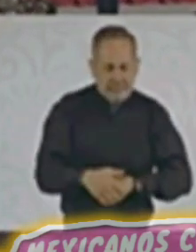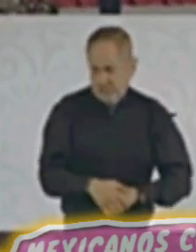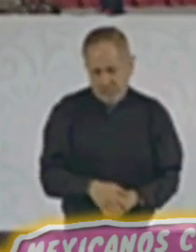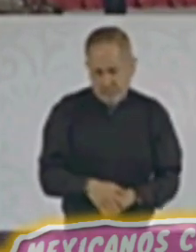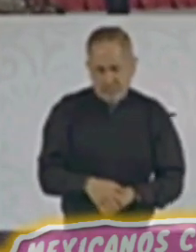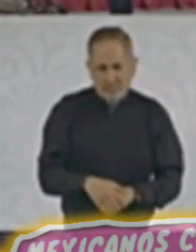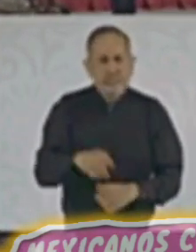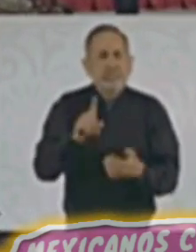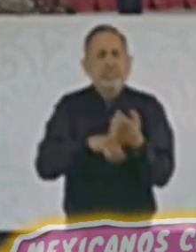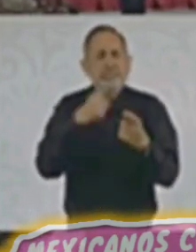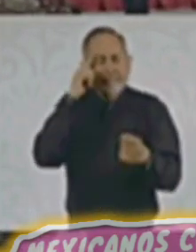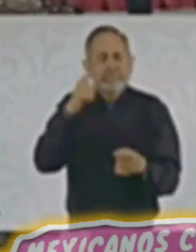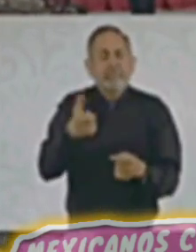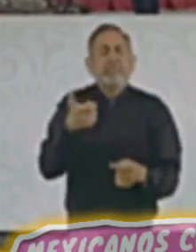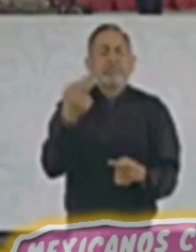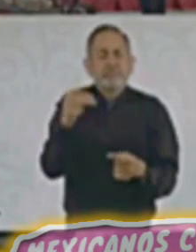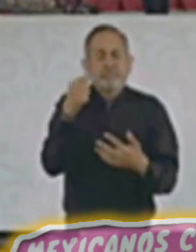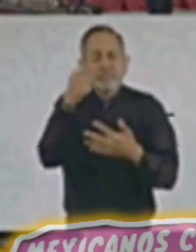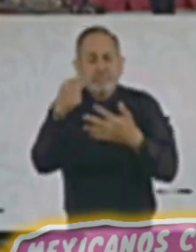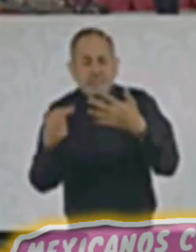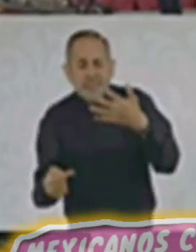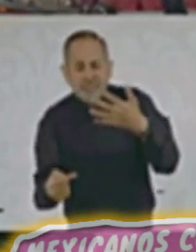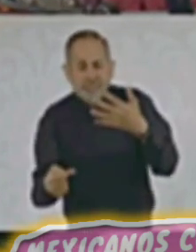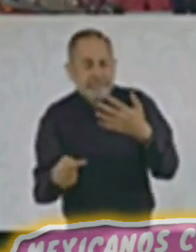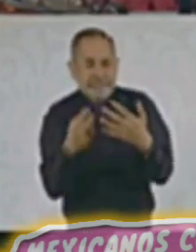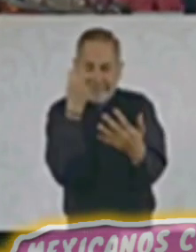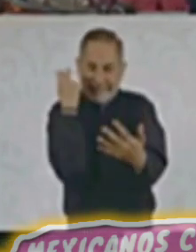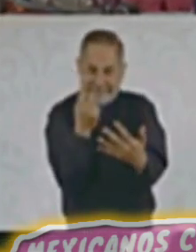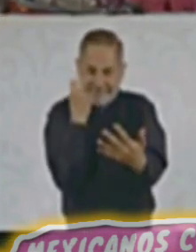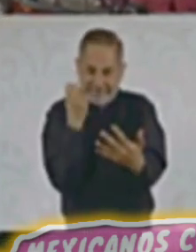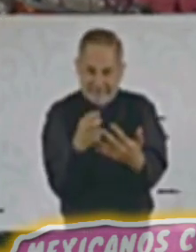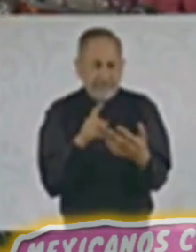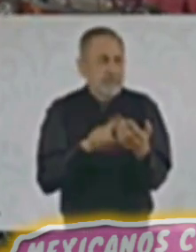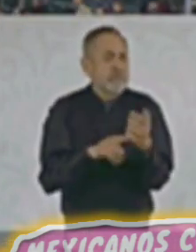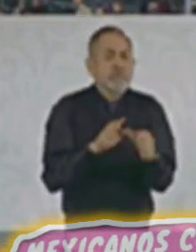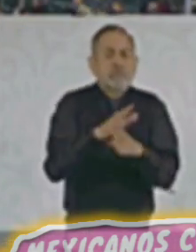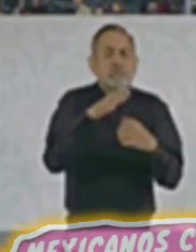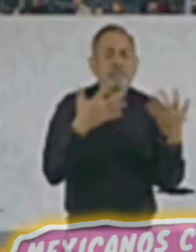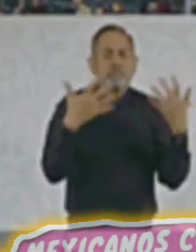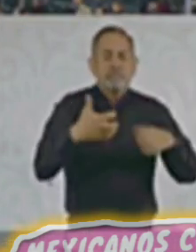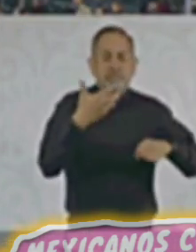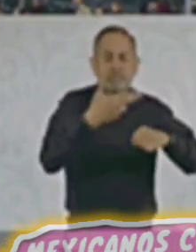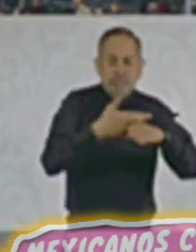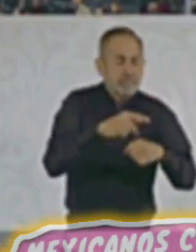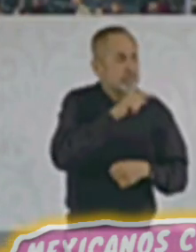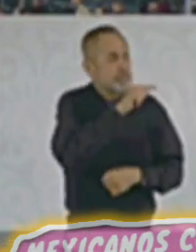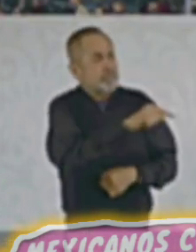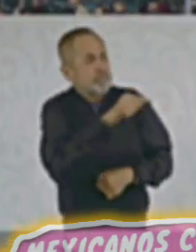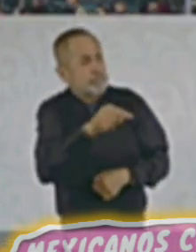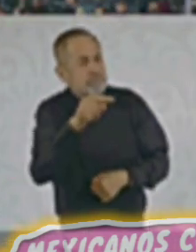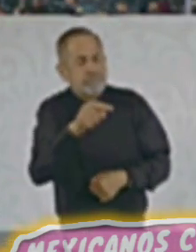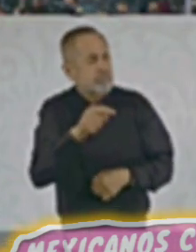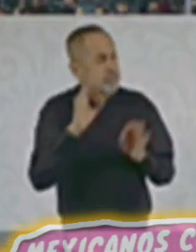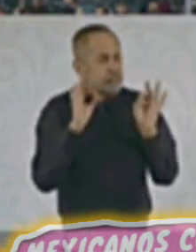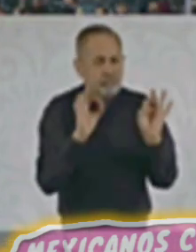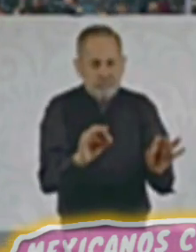si pones la canasta donde viene cuáles son las empresas comercializadoras,